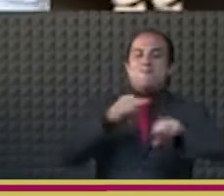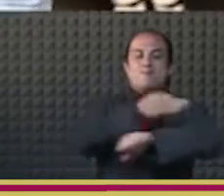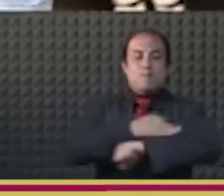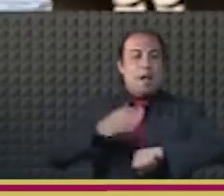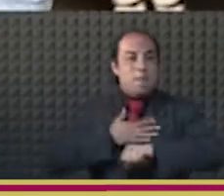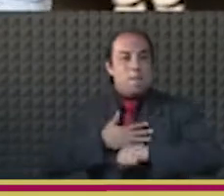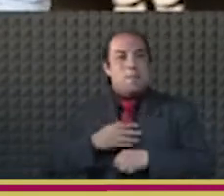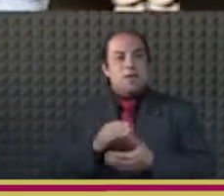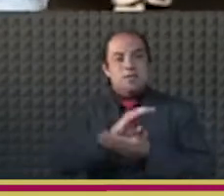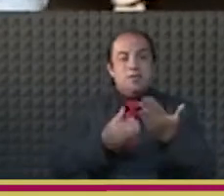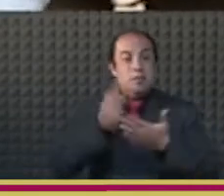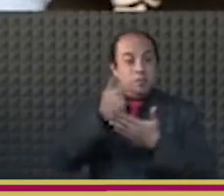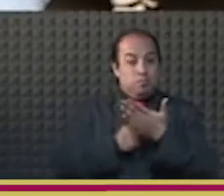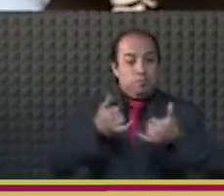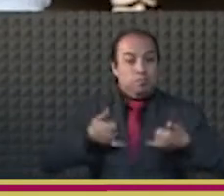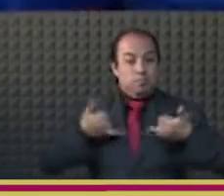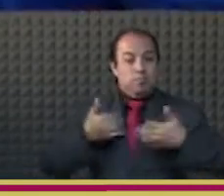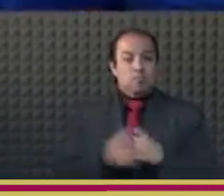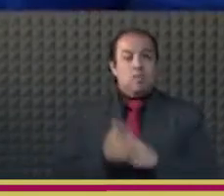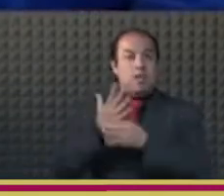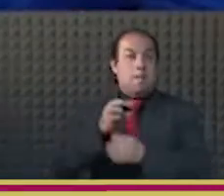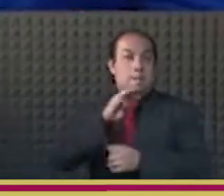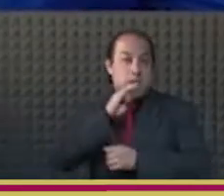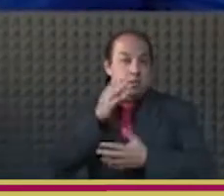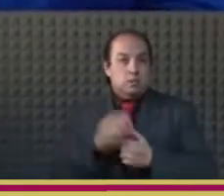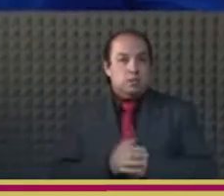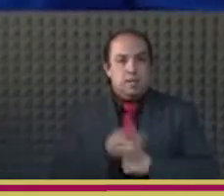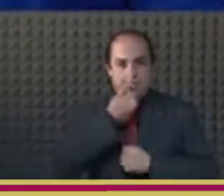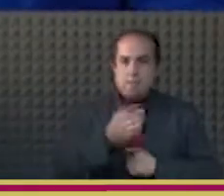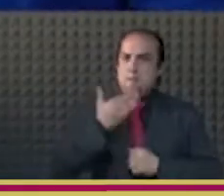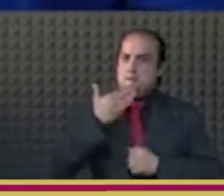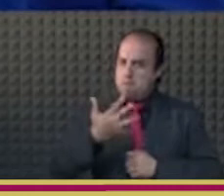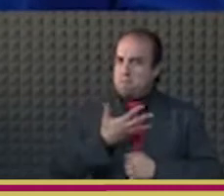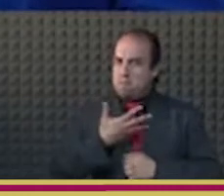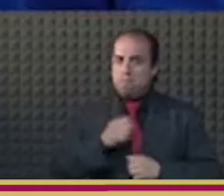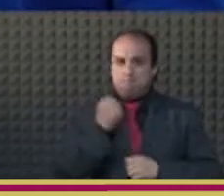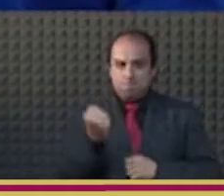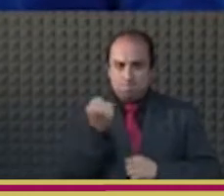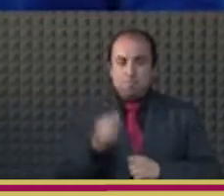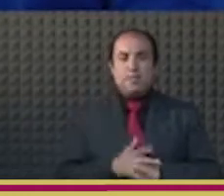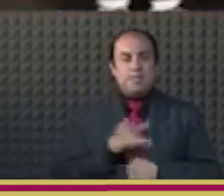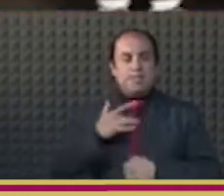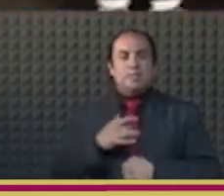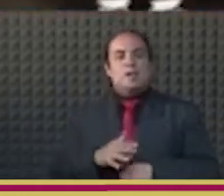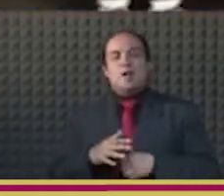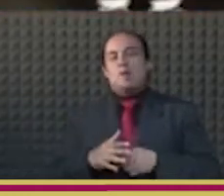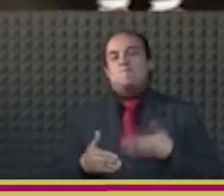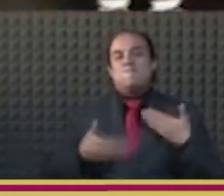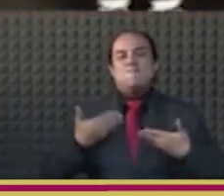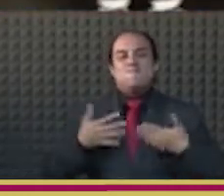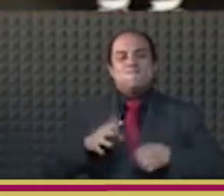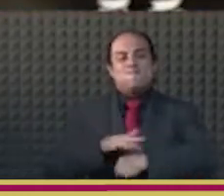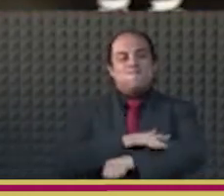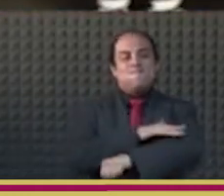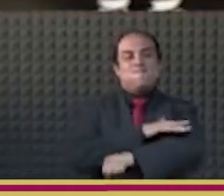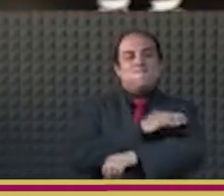me contrataron del programa Jóvenes. Me decía mi madre, te dije que te iba a ir bien. Yo sentía alegría. Sentí una